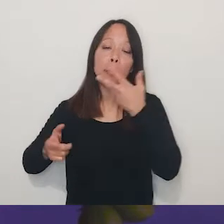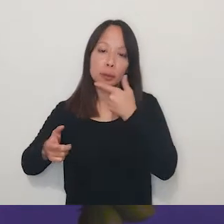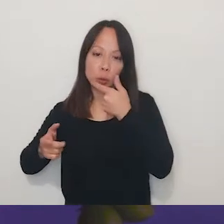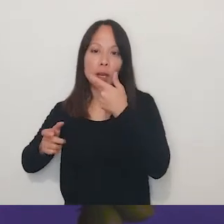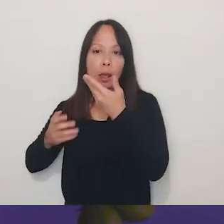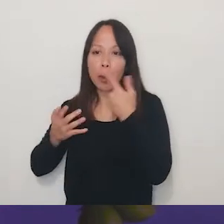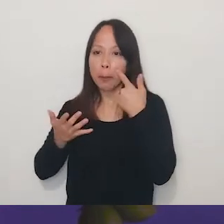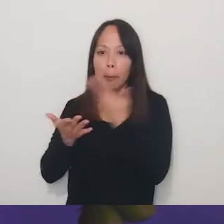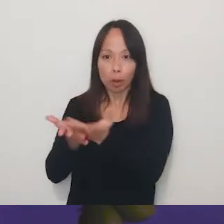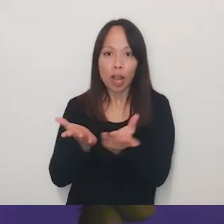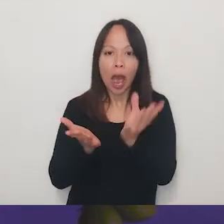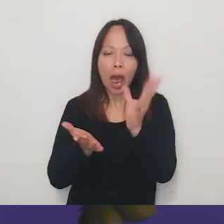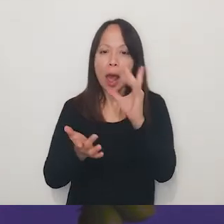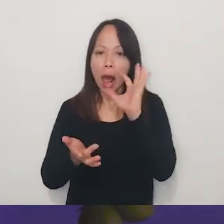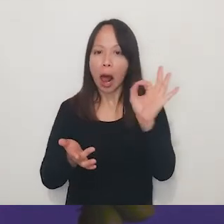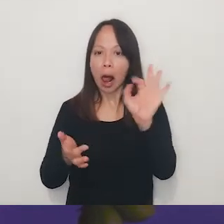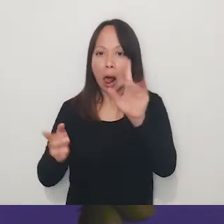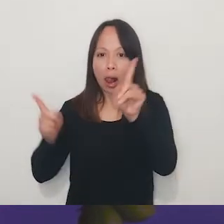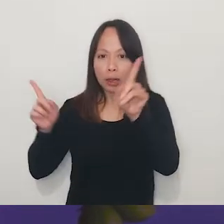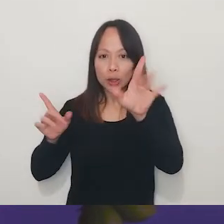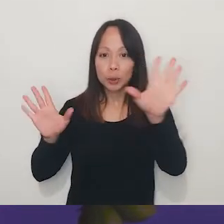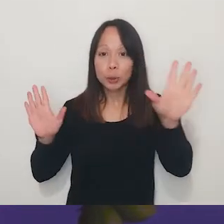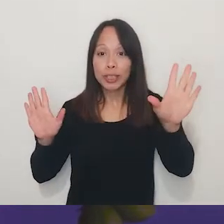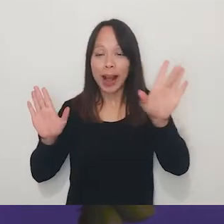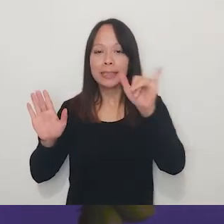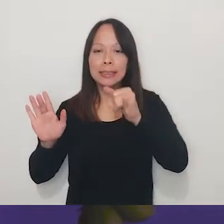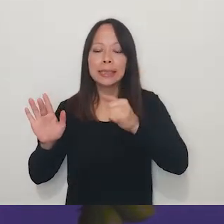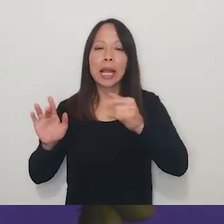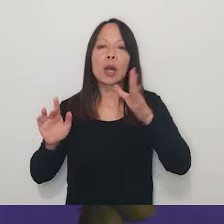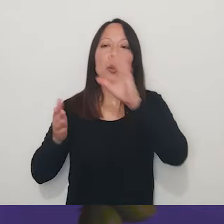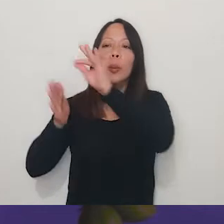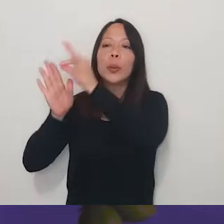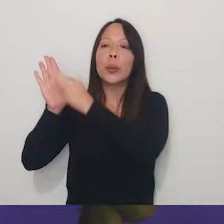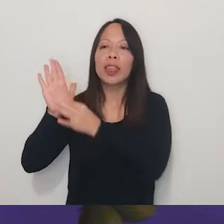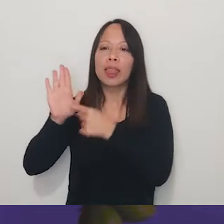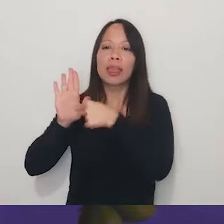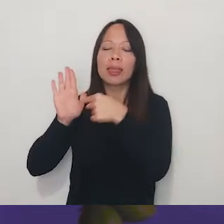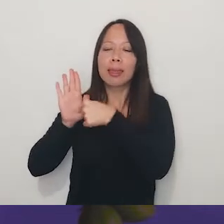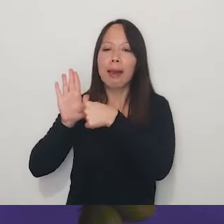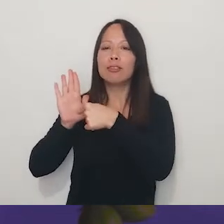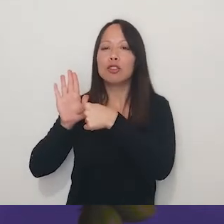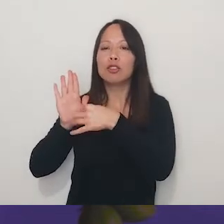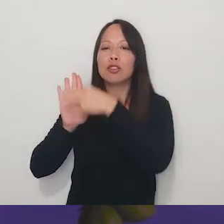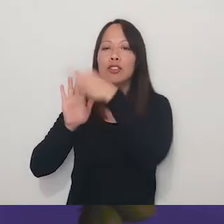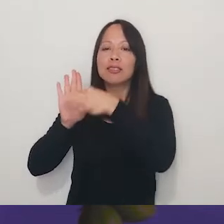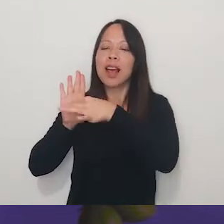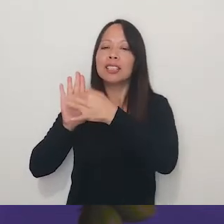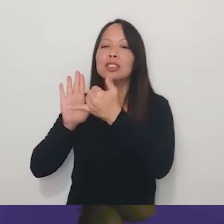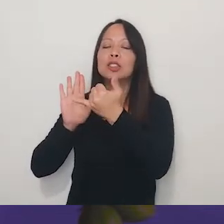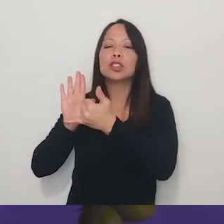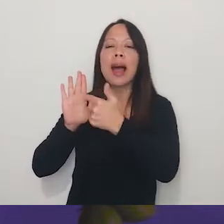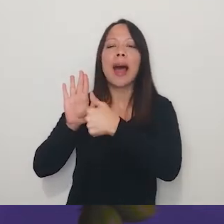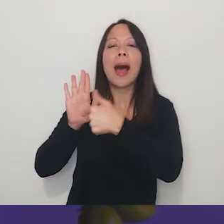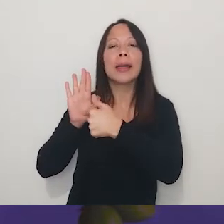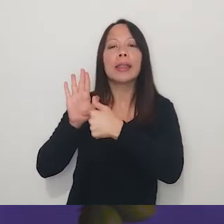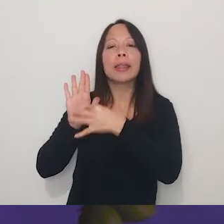me hubiera gustado poder mostrar algunas, pero bueno, lleva mucho tiempo. OMIM es una base de datos online del NIH